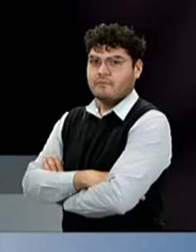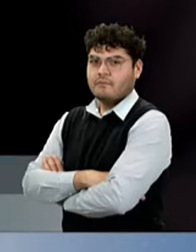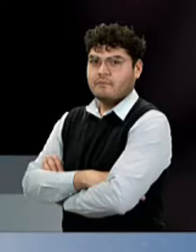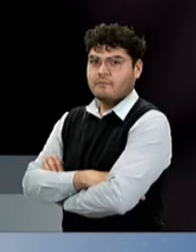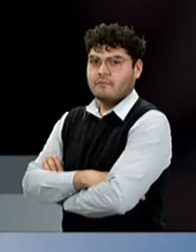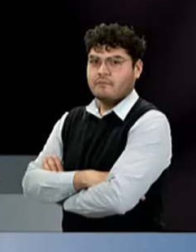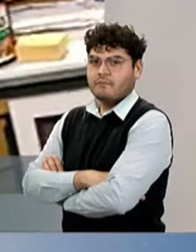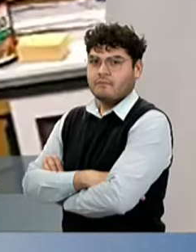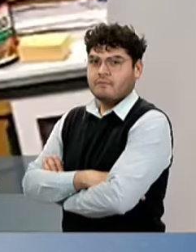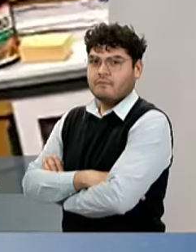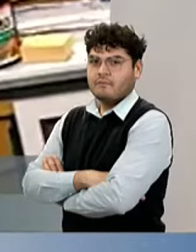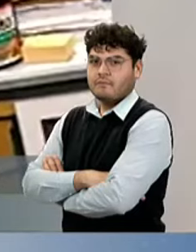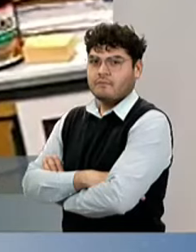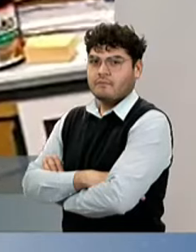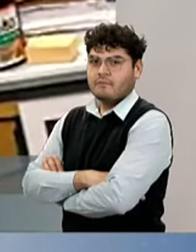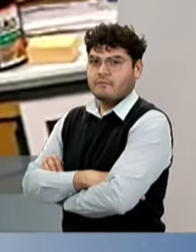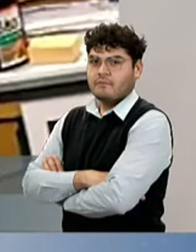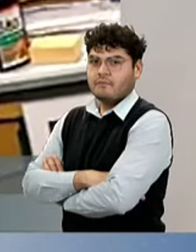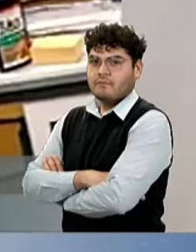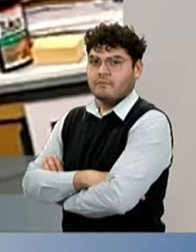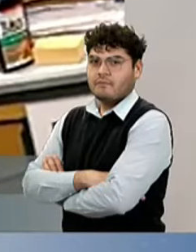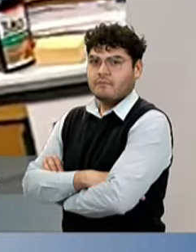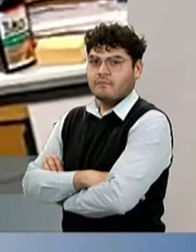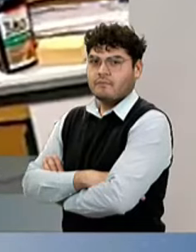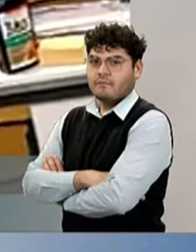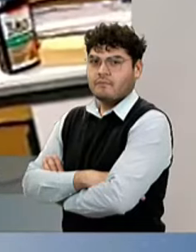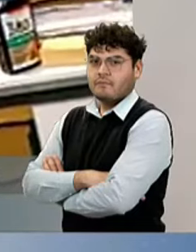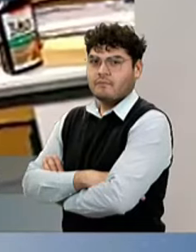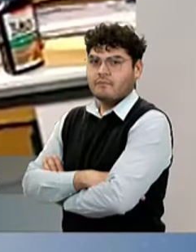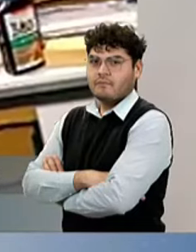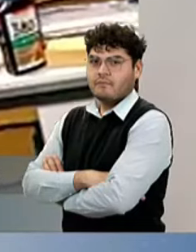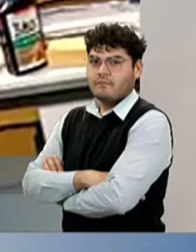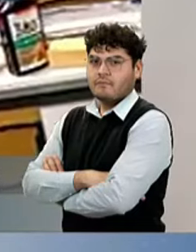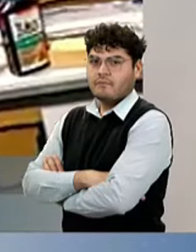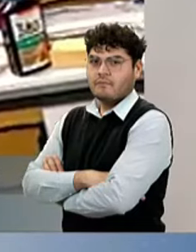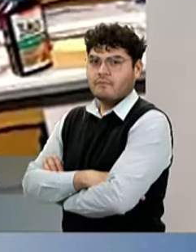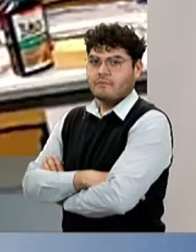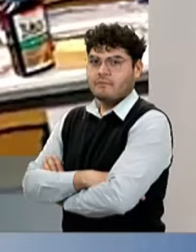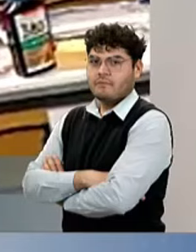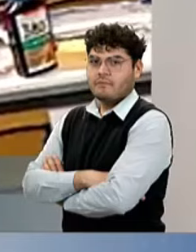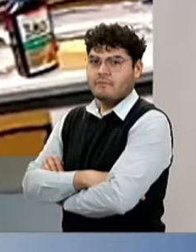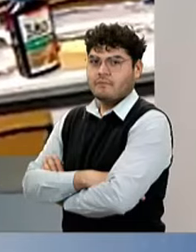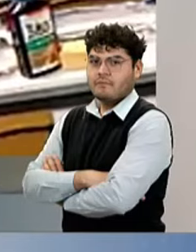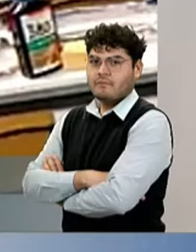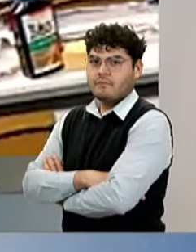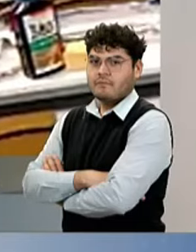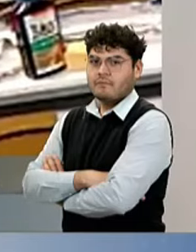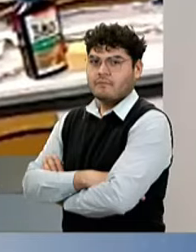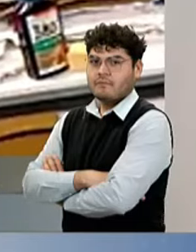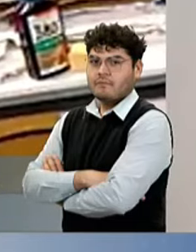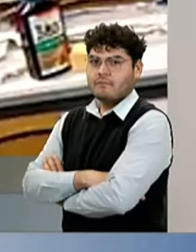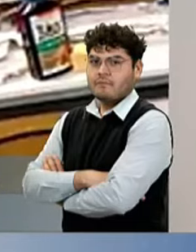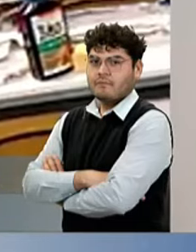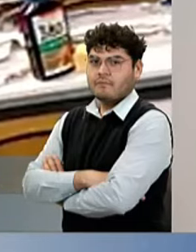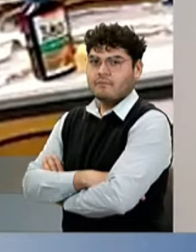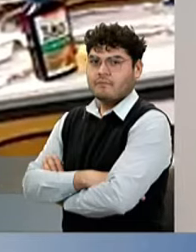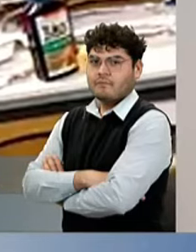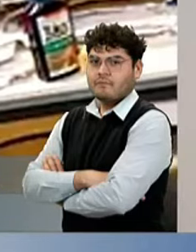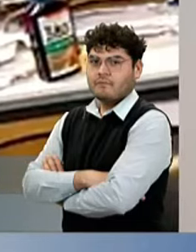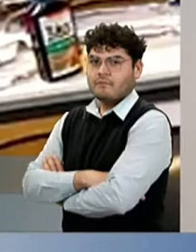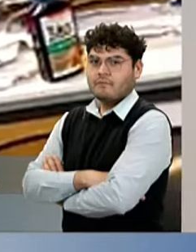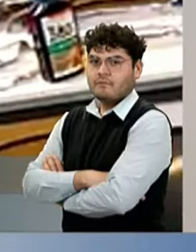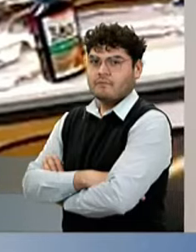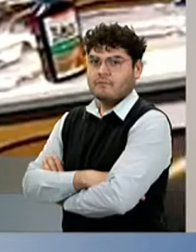Esto para declarar ante el ente persecutor en la causa que el Ministerio Público investiga tras la filtración de este polémico audio que lo